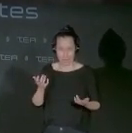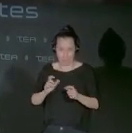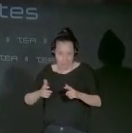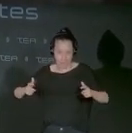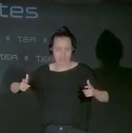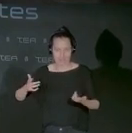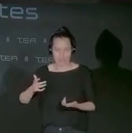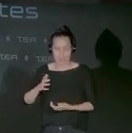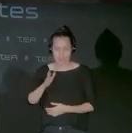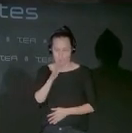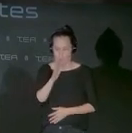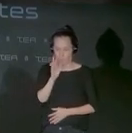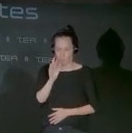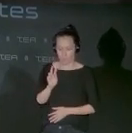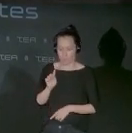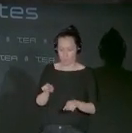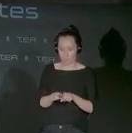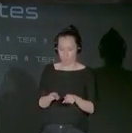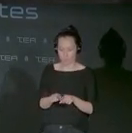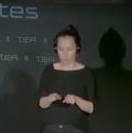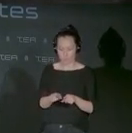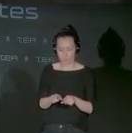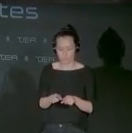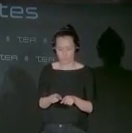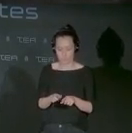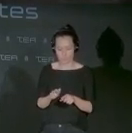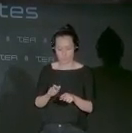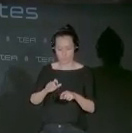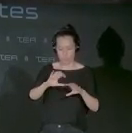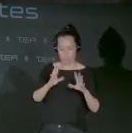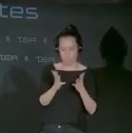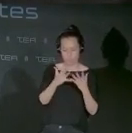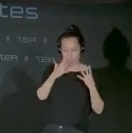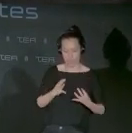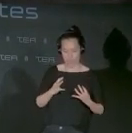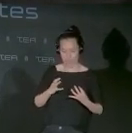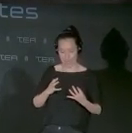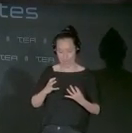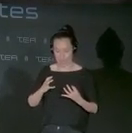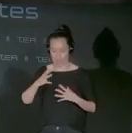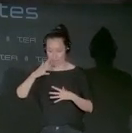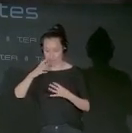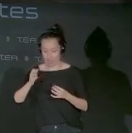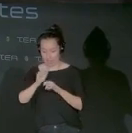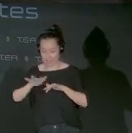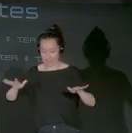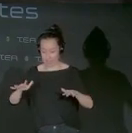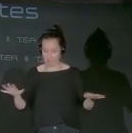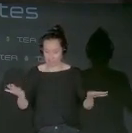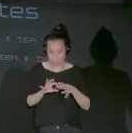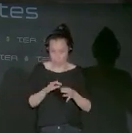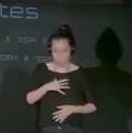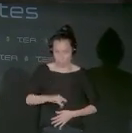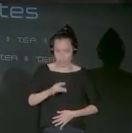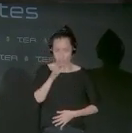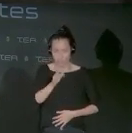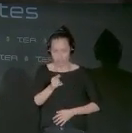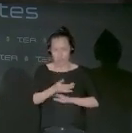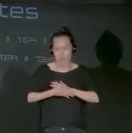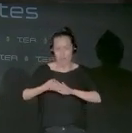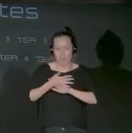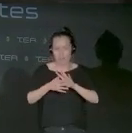de realmente que sí puede estar relacionado con nuestro mundo real. O sea, por eso también lo de el hecho de que fueran en 3D, ¿no? O sea, que creo que sí que